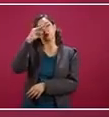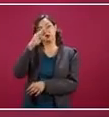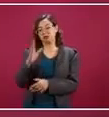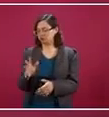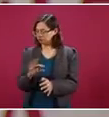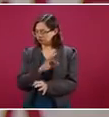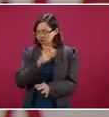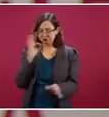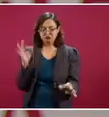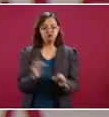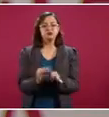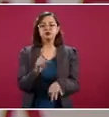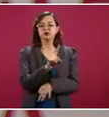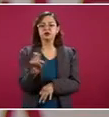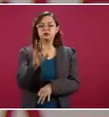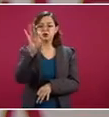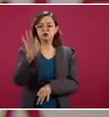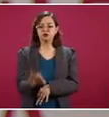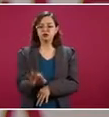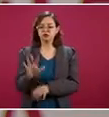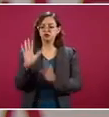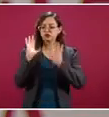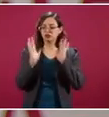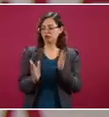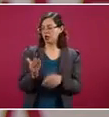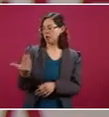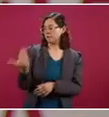concluido con la aprobación presupuestal